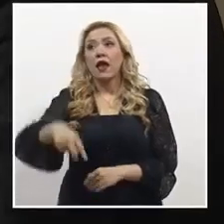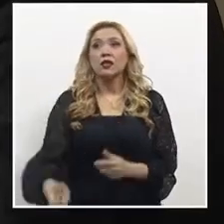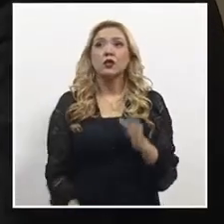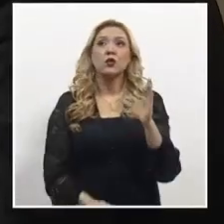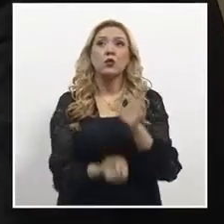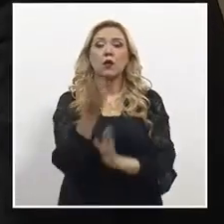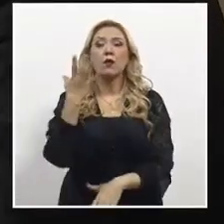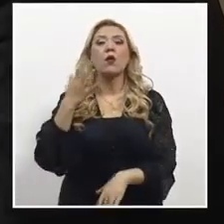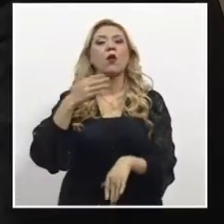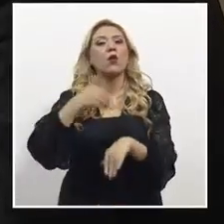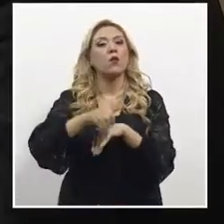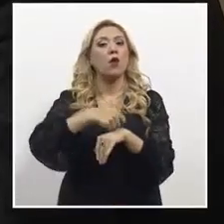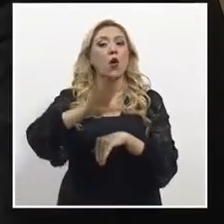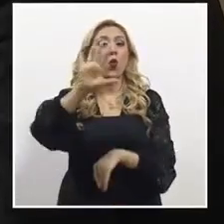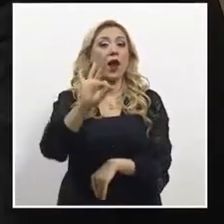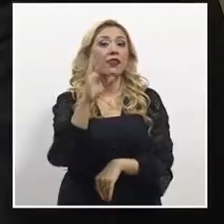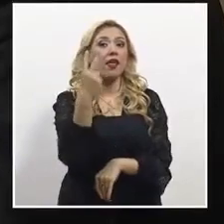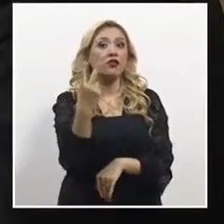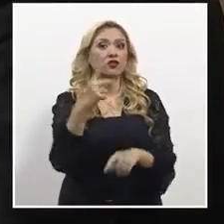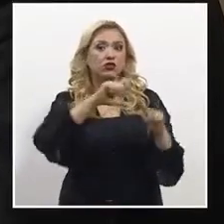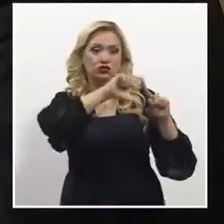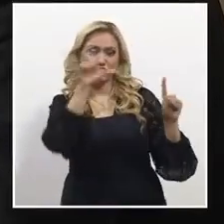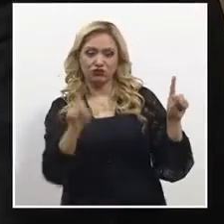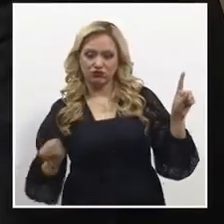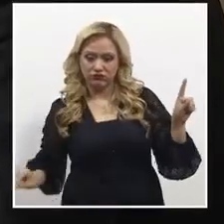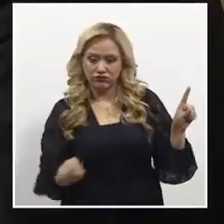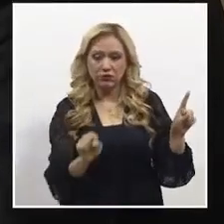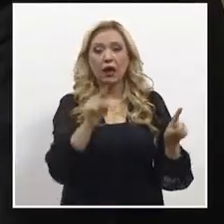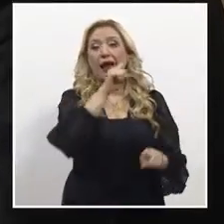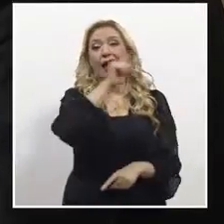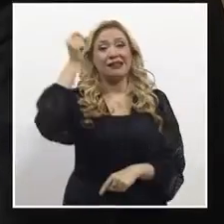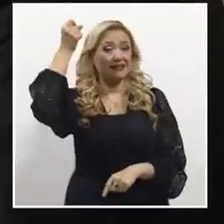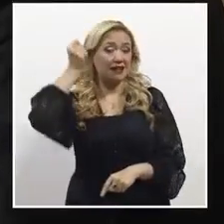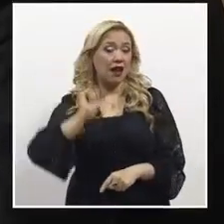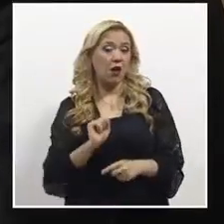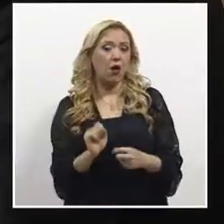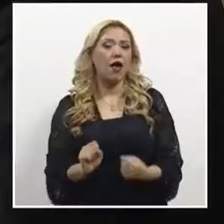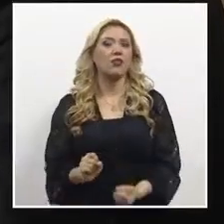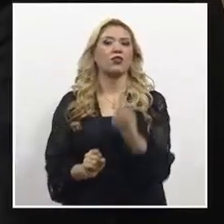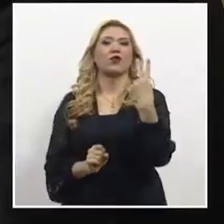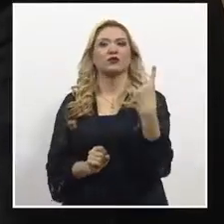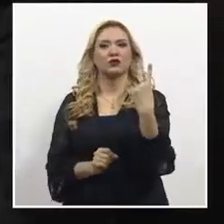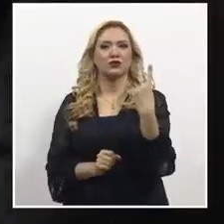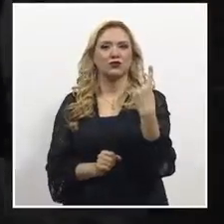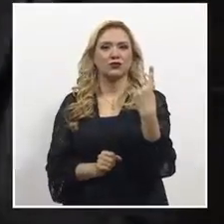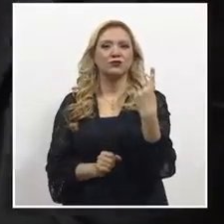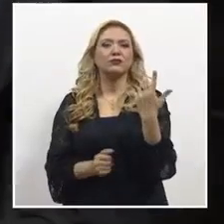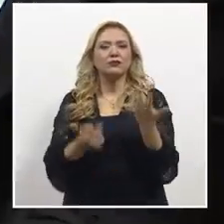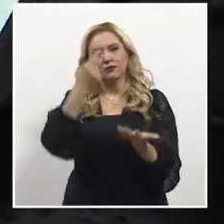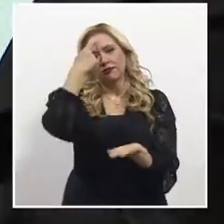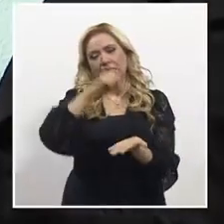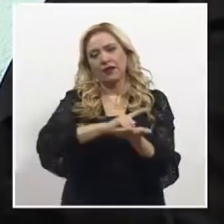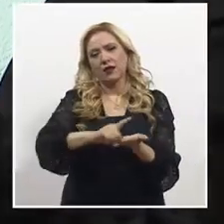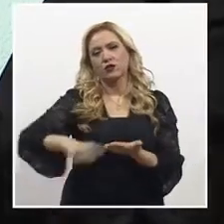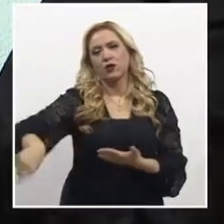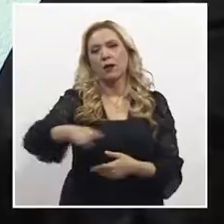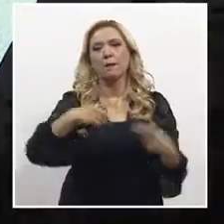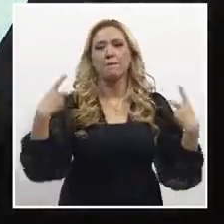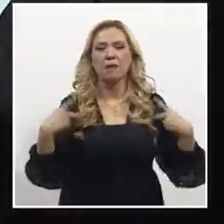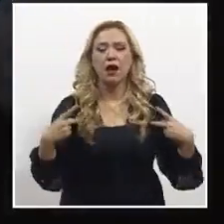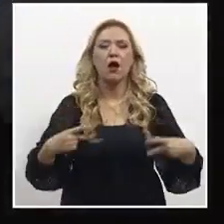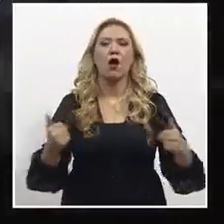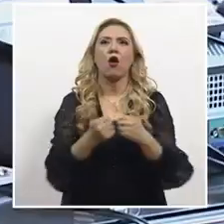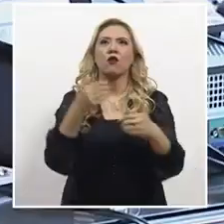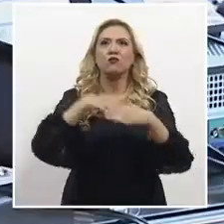número 42 en el país y el segundo en Sinaloa, con lo que potencializa el derecho de acceso a la justicia a través de